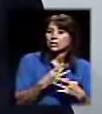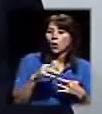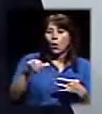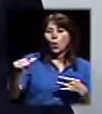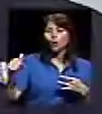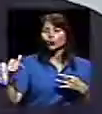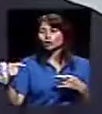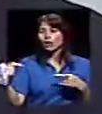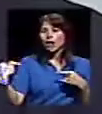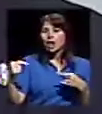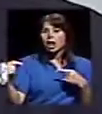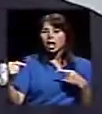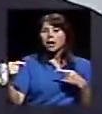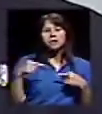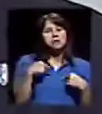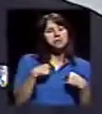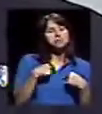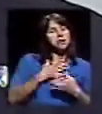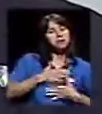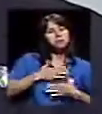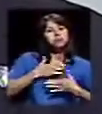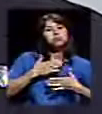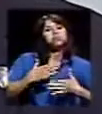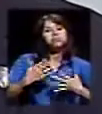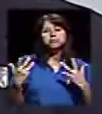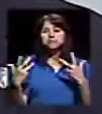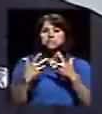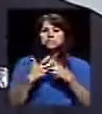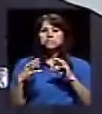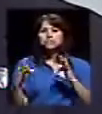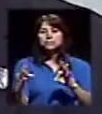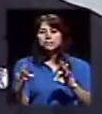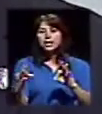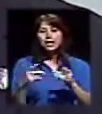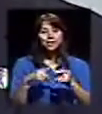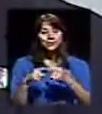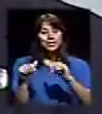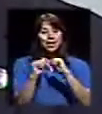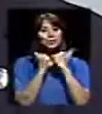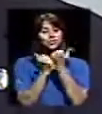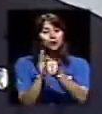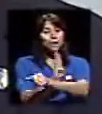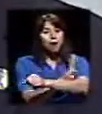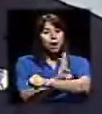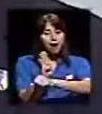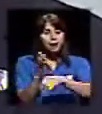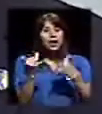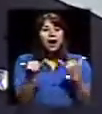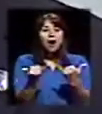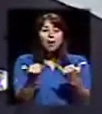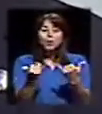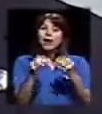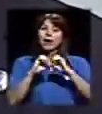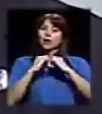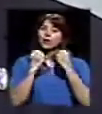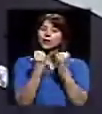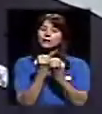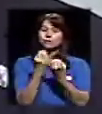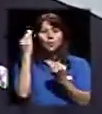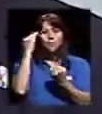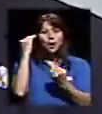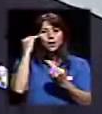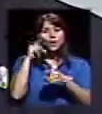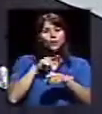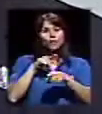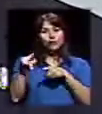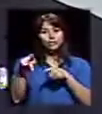industria. Y es así como cada vez más la asociación bancaria se ha convertido en un ente maduro, en un ente profesional,